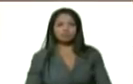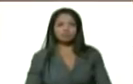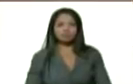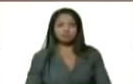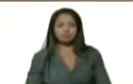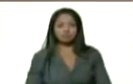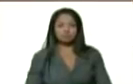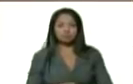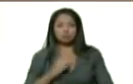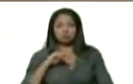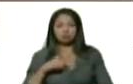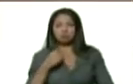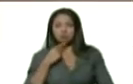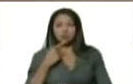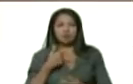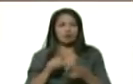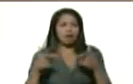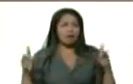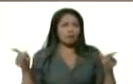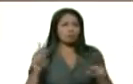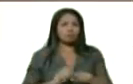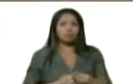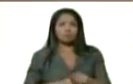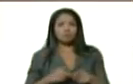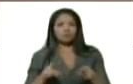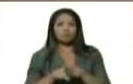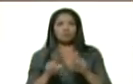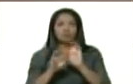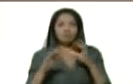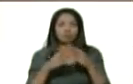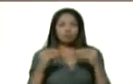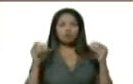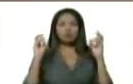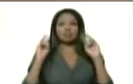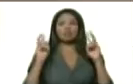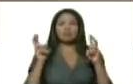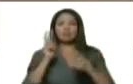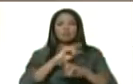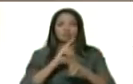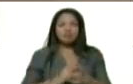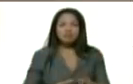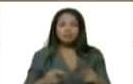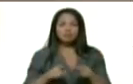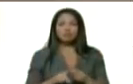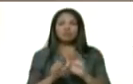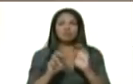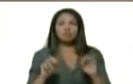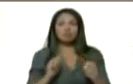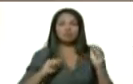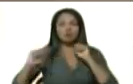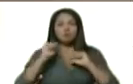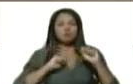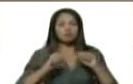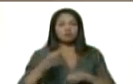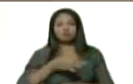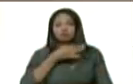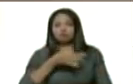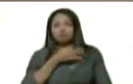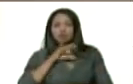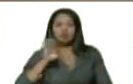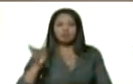Hemos dedicado un rato largo a todo el tema del fortalecimiento de los movimientos sociales del